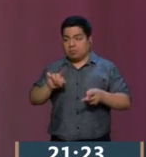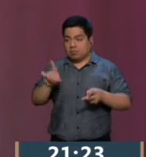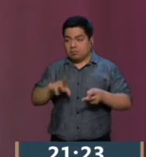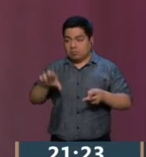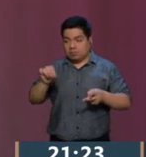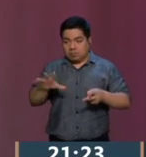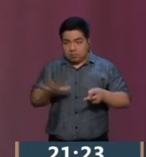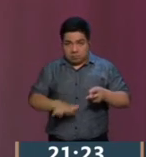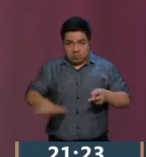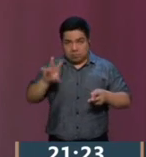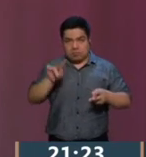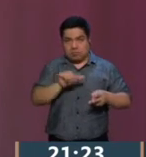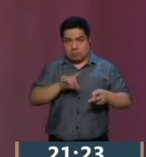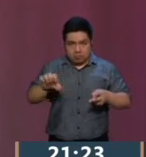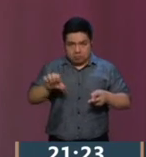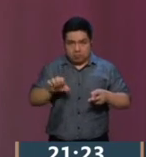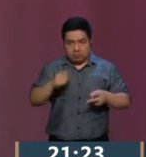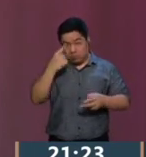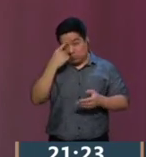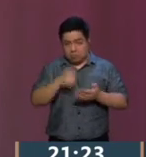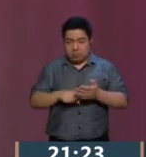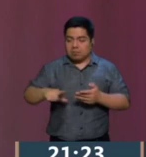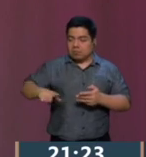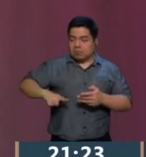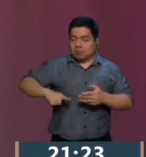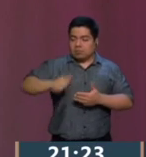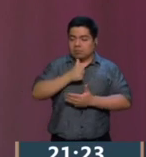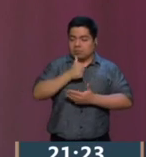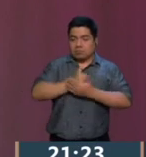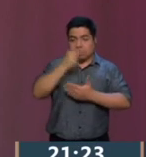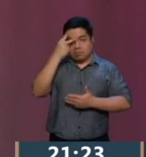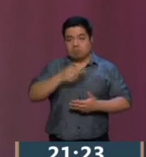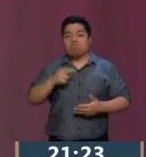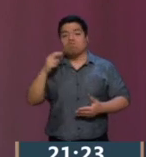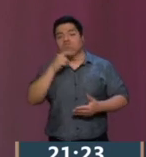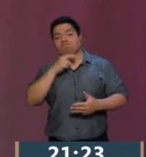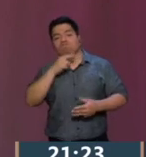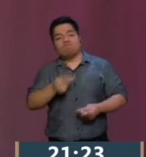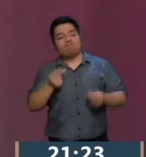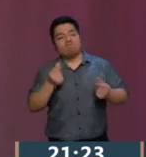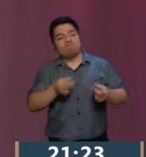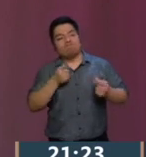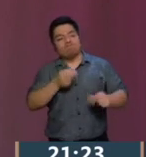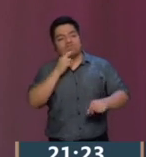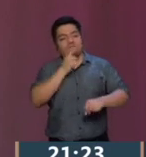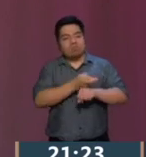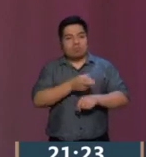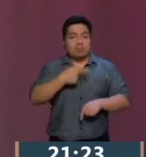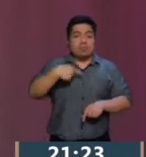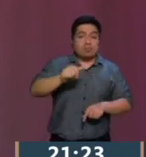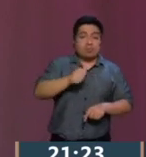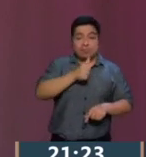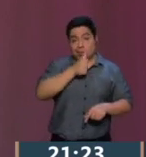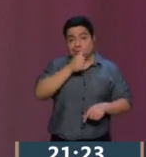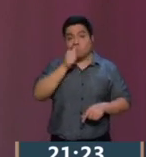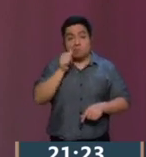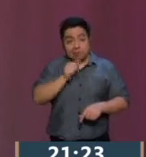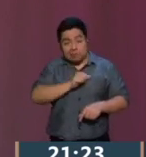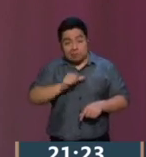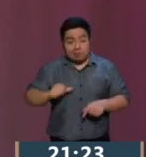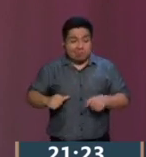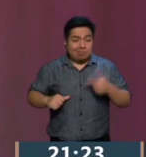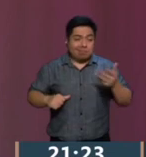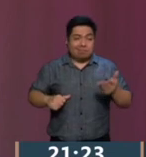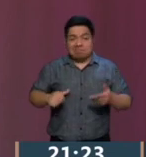Tlacoquemecat del Valle. Entonces creo que el gobierno de la ciudad actuó de manera inmediata. No fue así en el caso de la alcaldía Benito Juárez, que 16